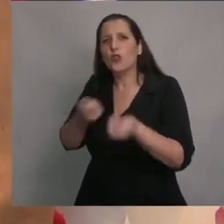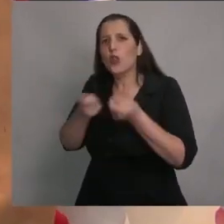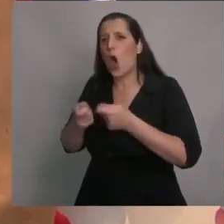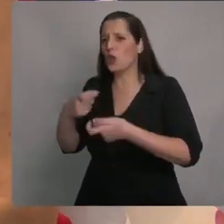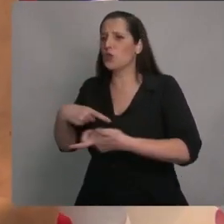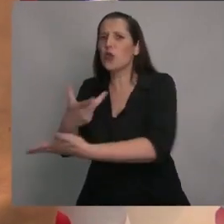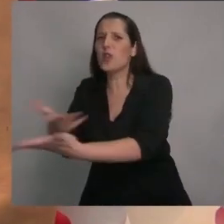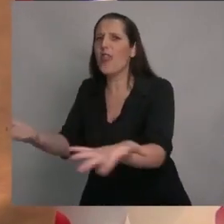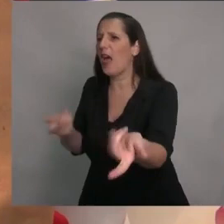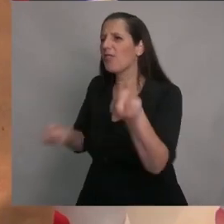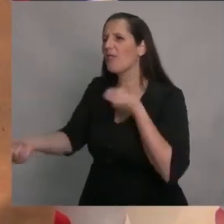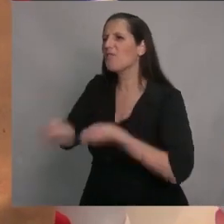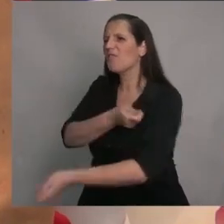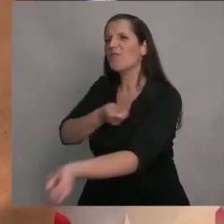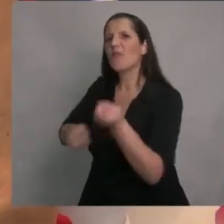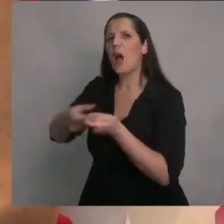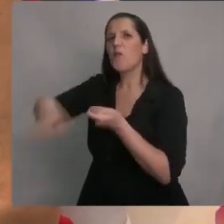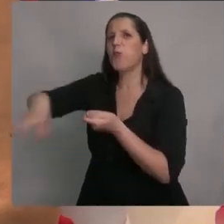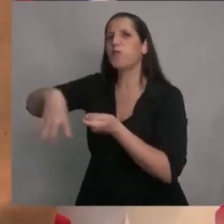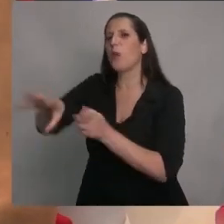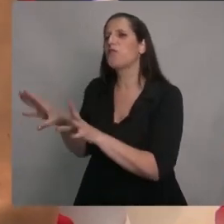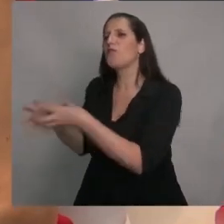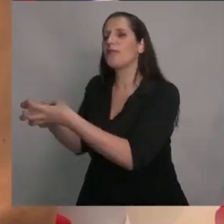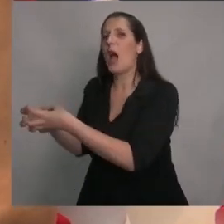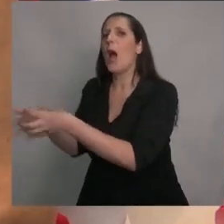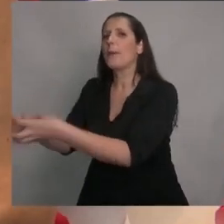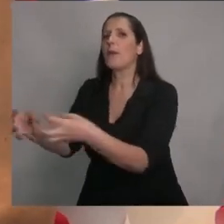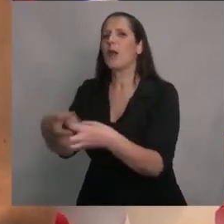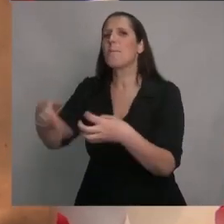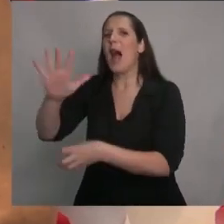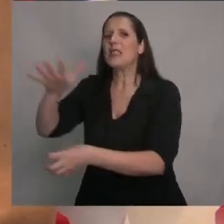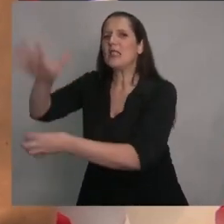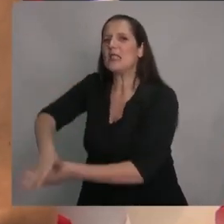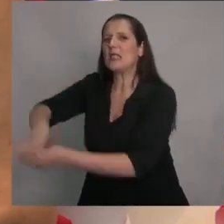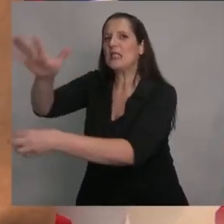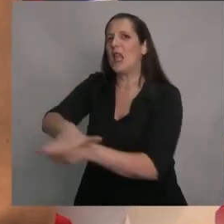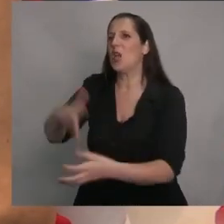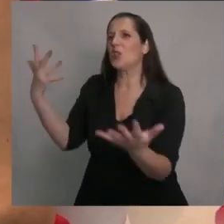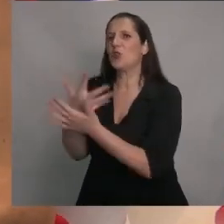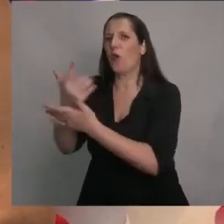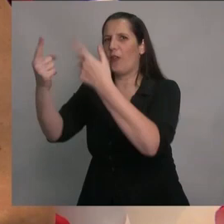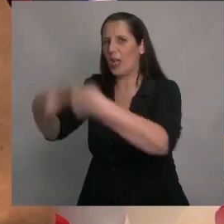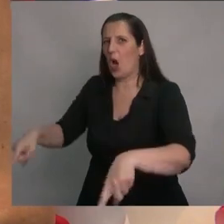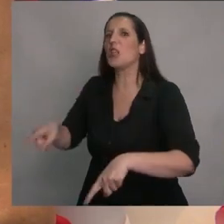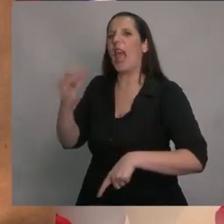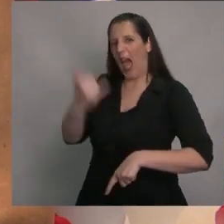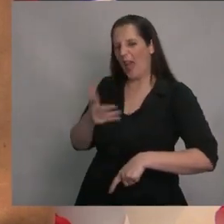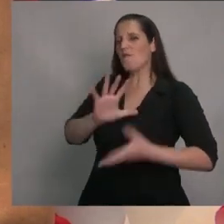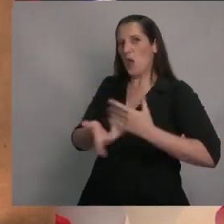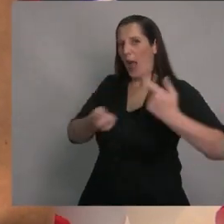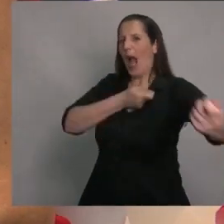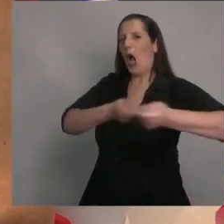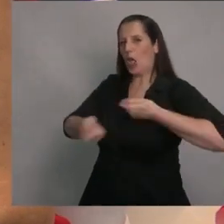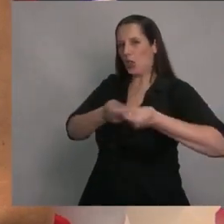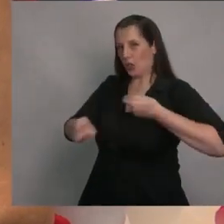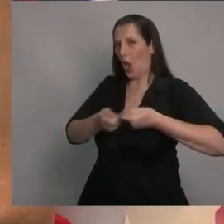las sociedades, de sectores sociales más vulnerables, por el crimen organizado, las guerras